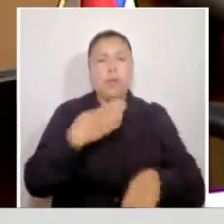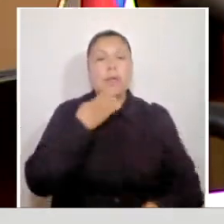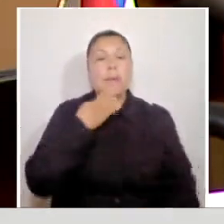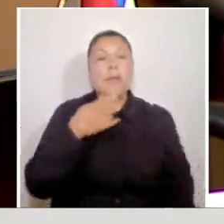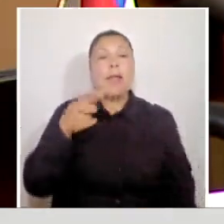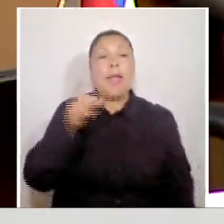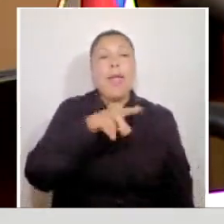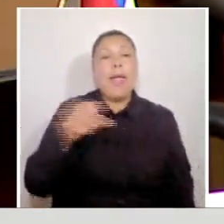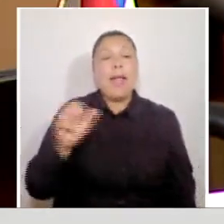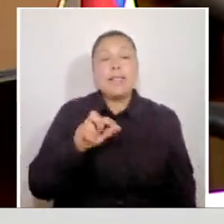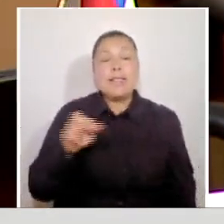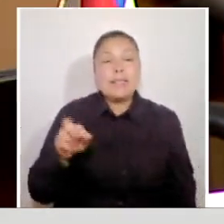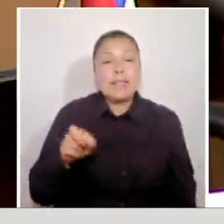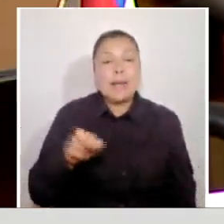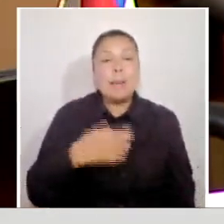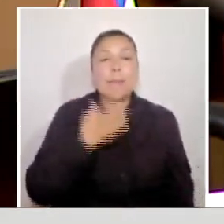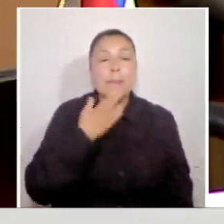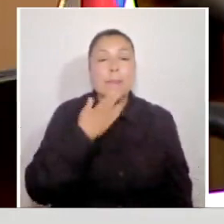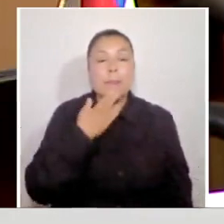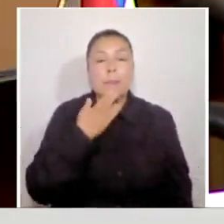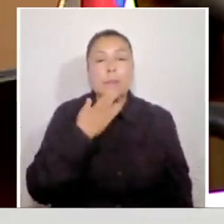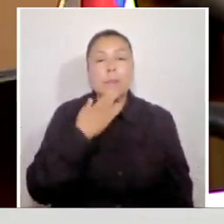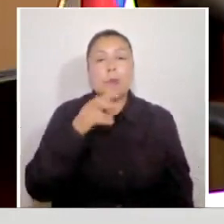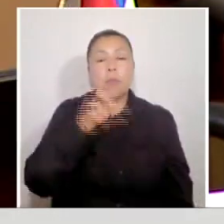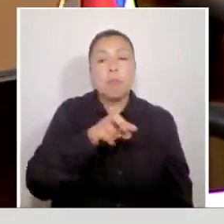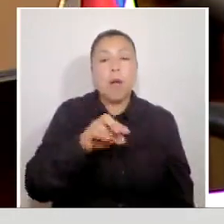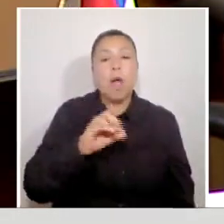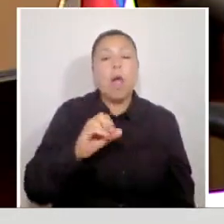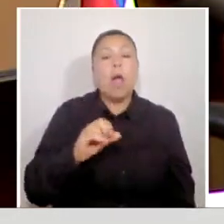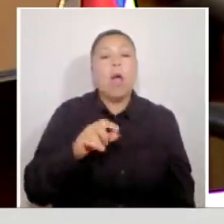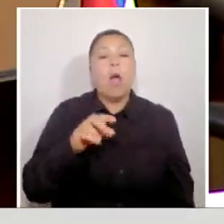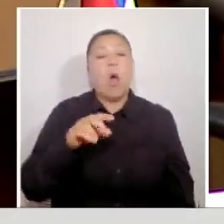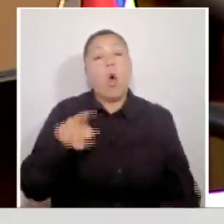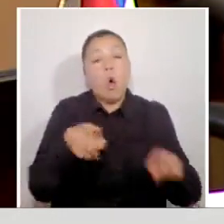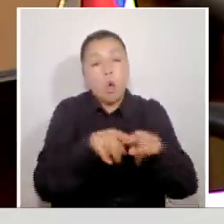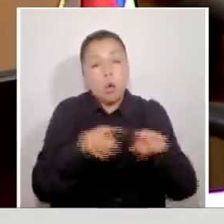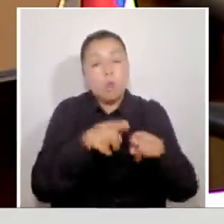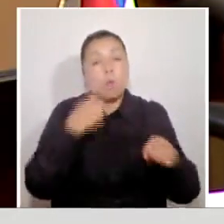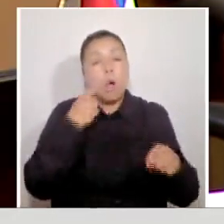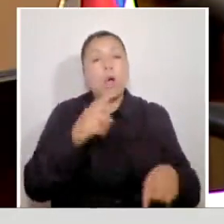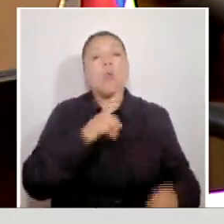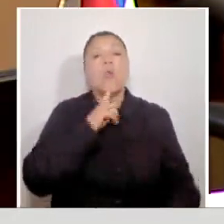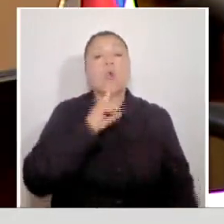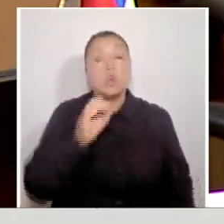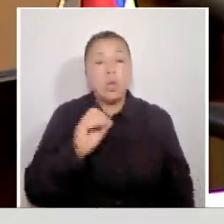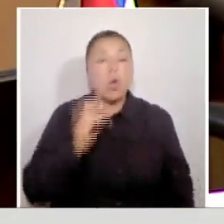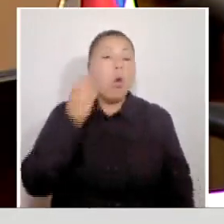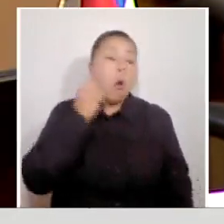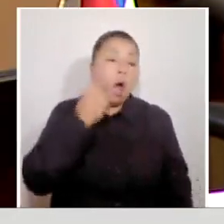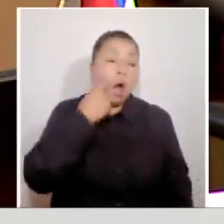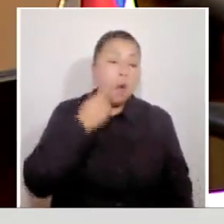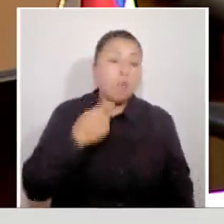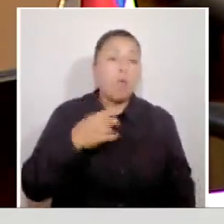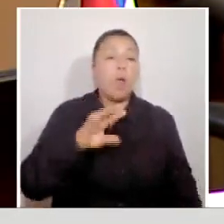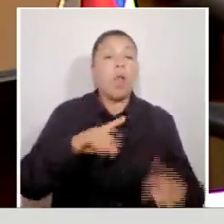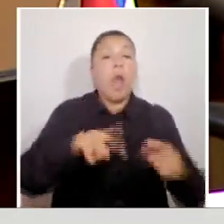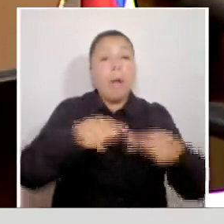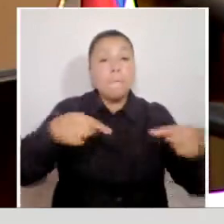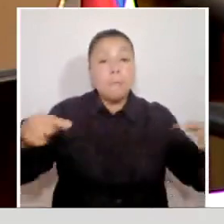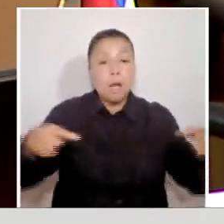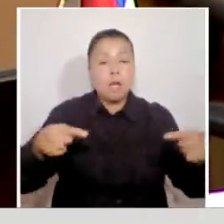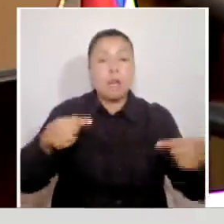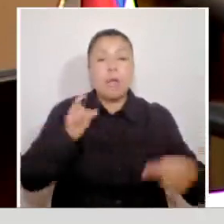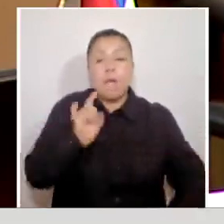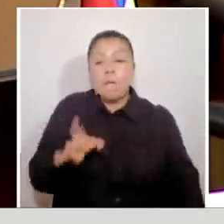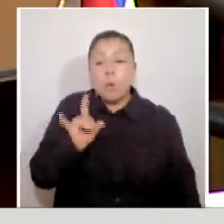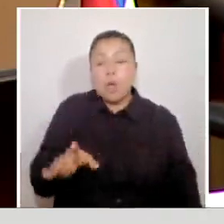con algún familiar del padre Custodio puede ser un hermano puede ser un abuelo un tío un pariente vulnerando los derechos del niño